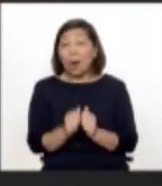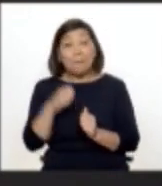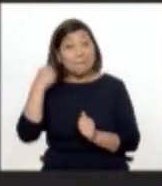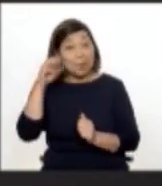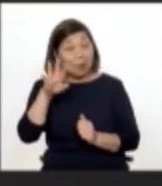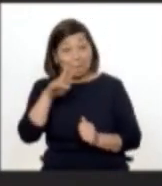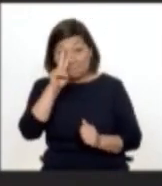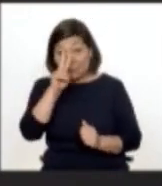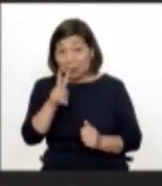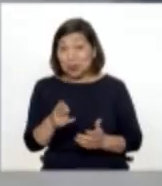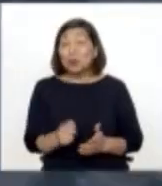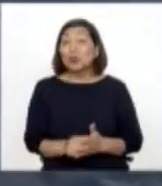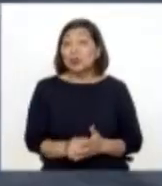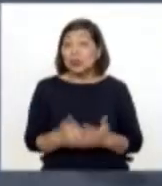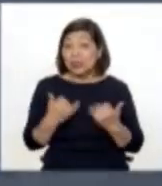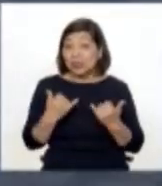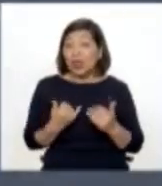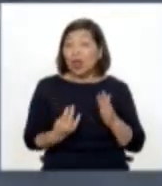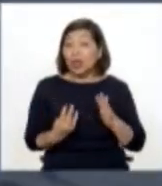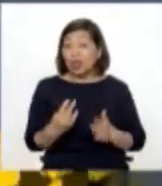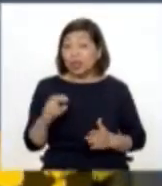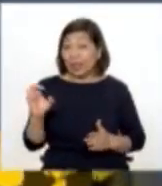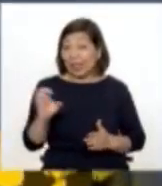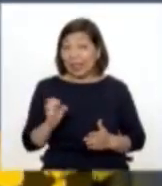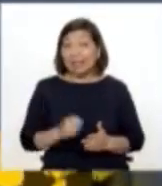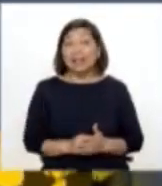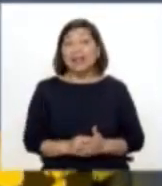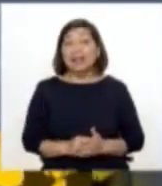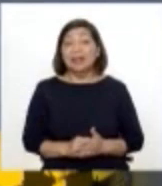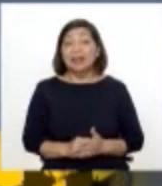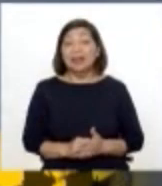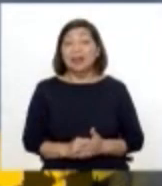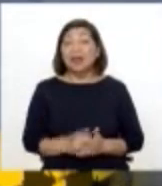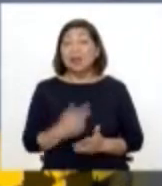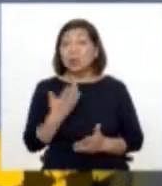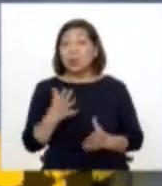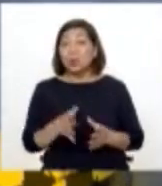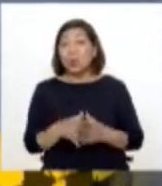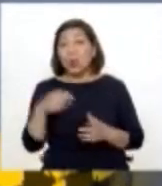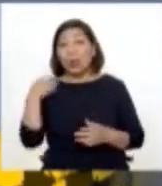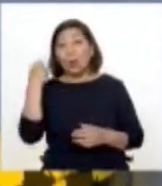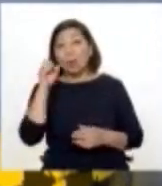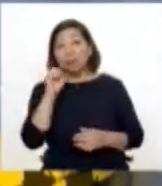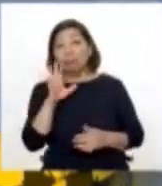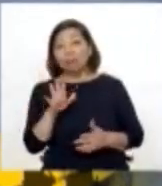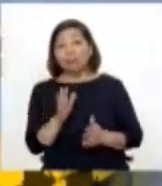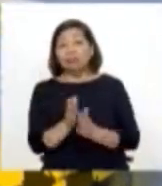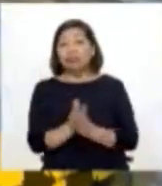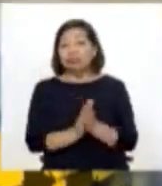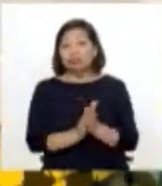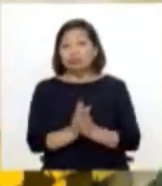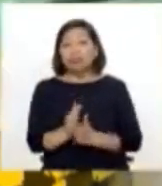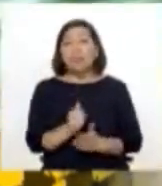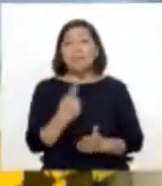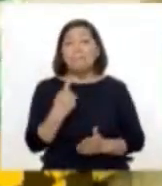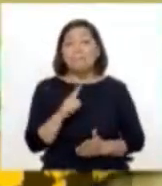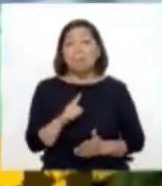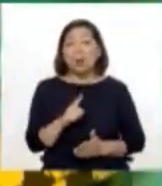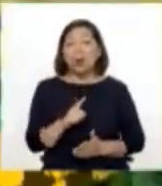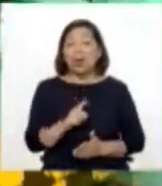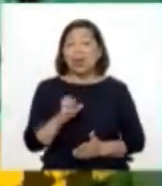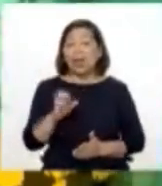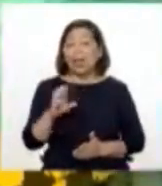películas peruanas en cartelera. Este 12 de enero se estrena Una Aventura Gigante, película animada dirigida por